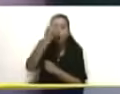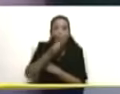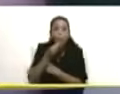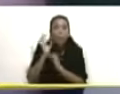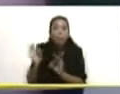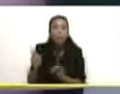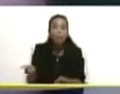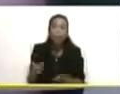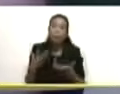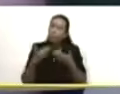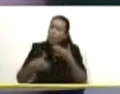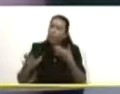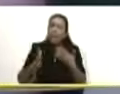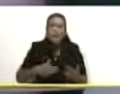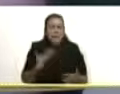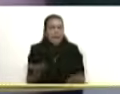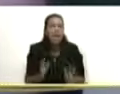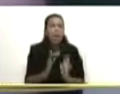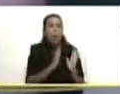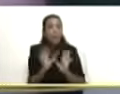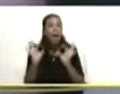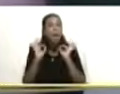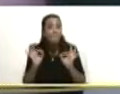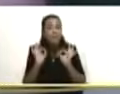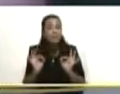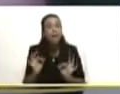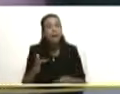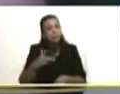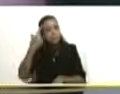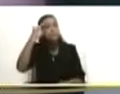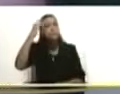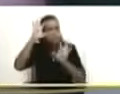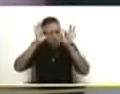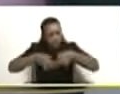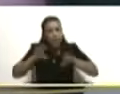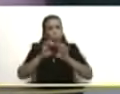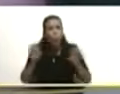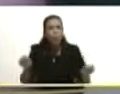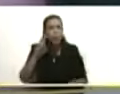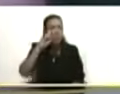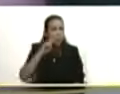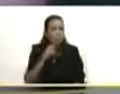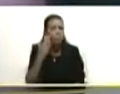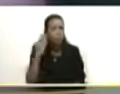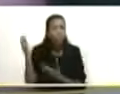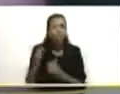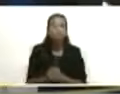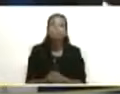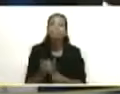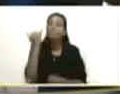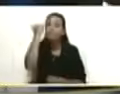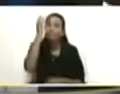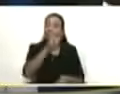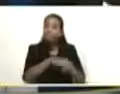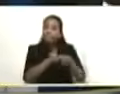porque nos queda mucha vida y por eso, bueno, un plan especial de sensibilización y educación sobre esto. Bueno, ya